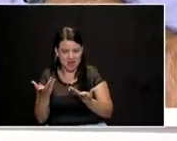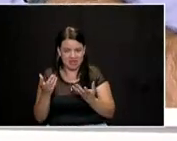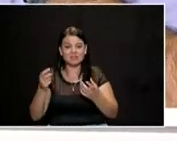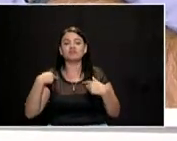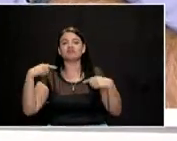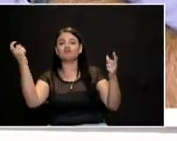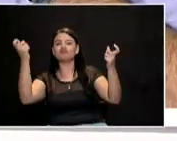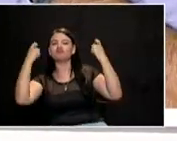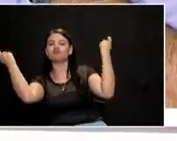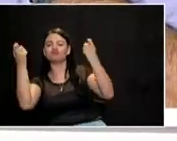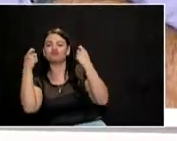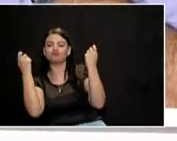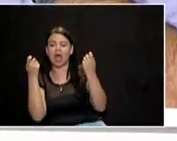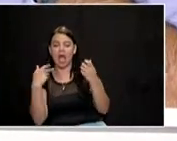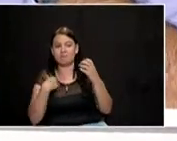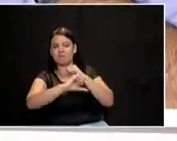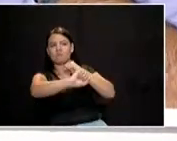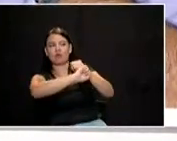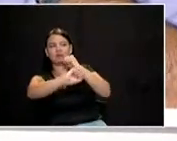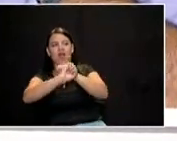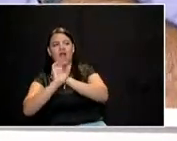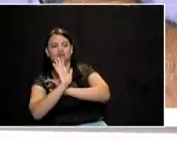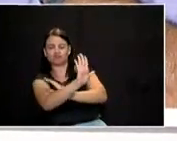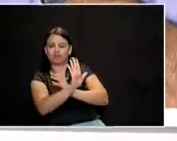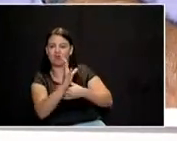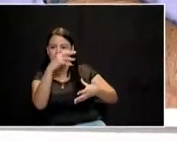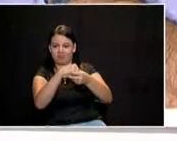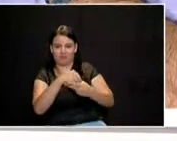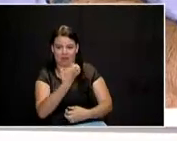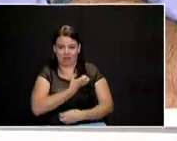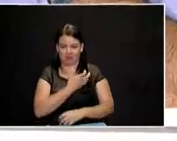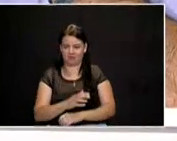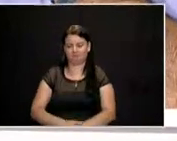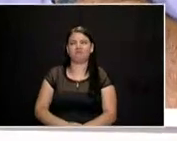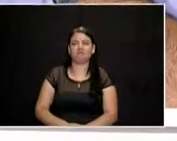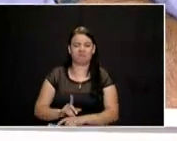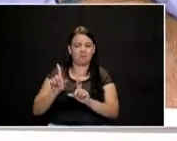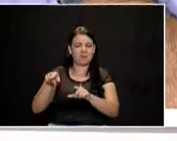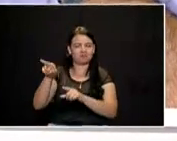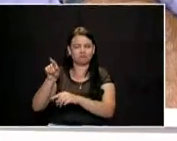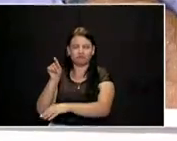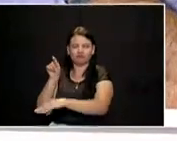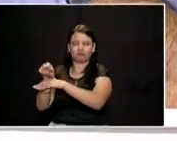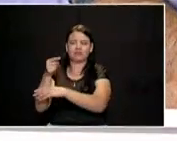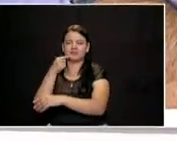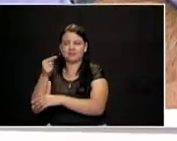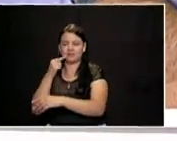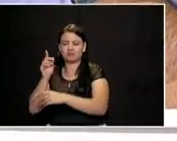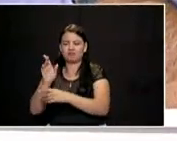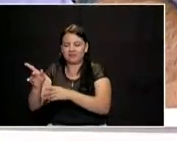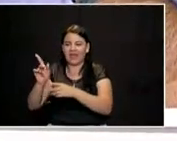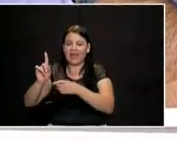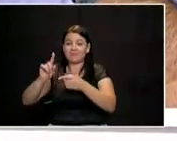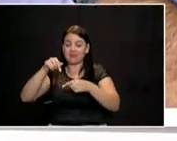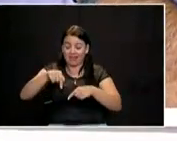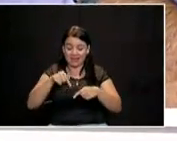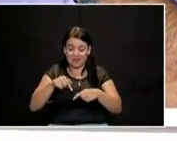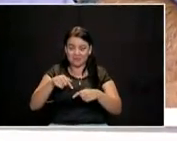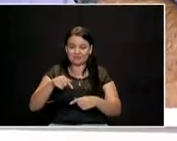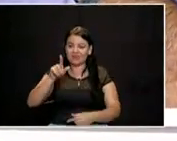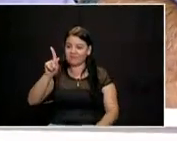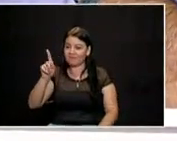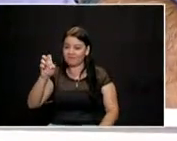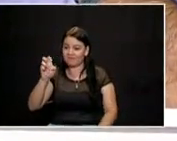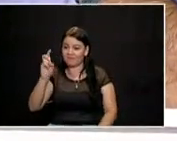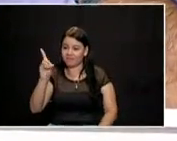campaña política por usted y, lo más grave aún, unas vallas en las cuales usted aparece con el señor alcalde y que fueron retiradas el